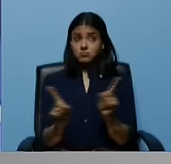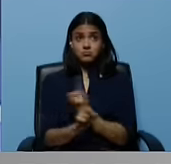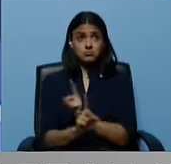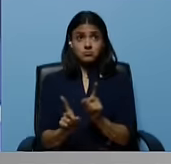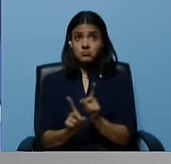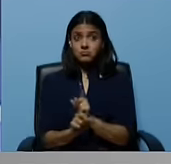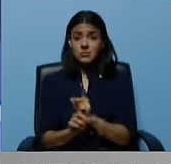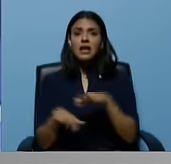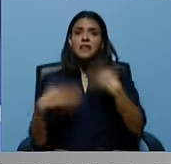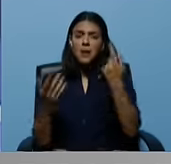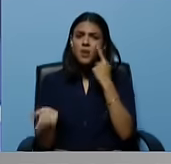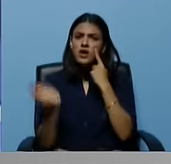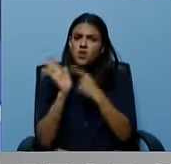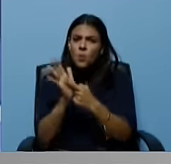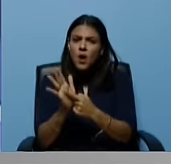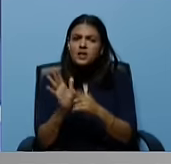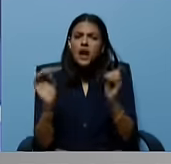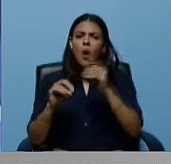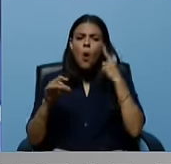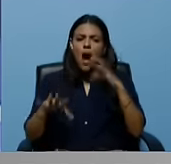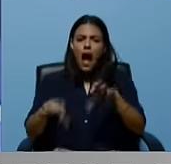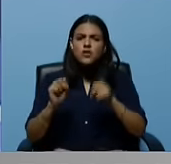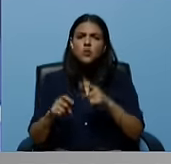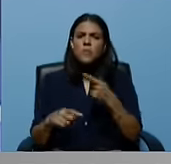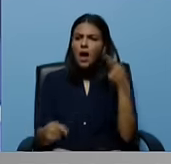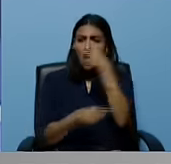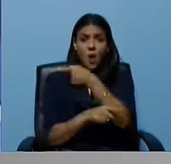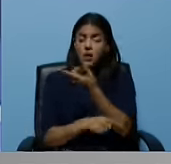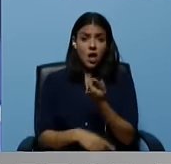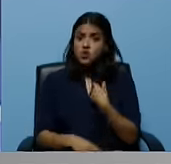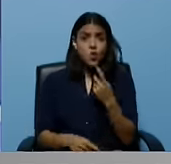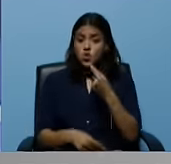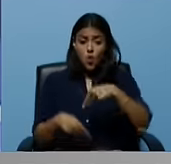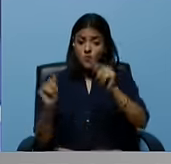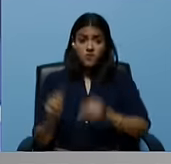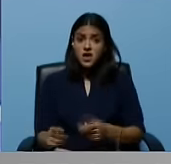se demuestra o se asume que fue forjada?